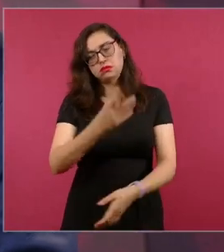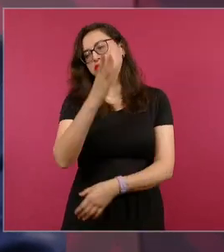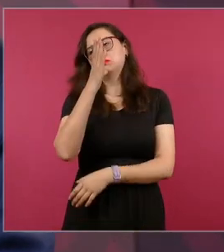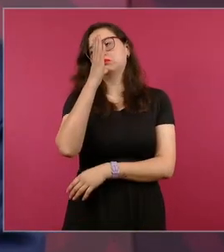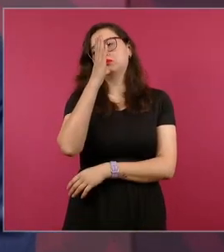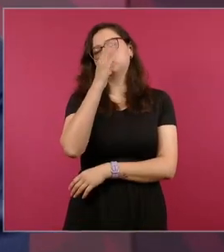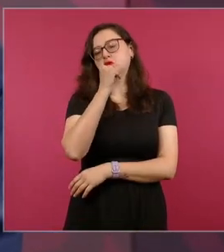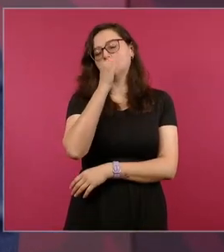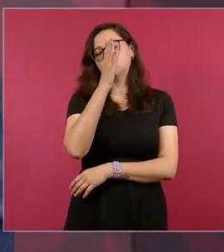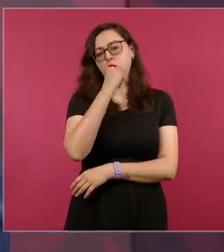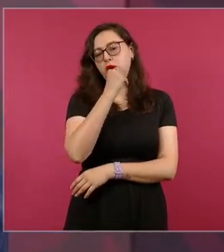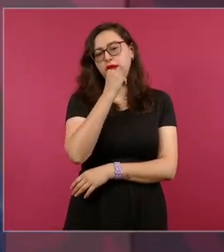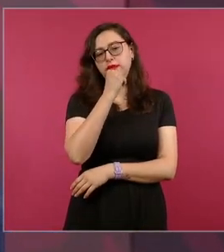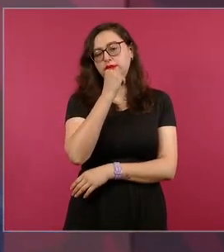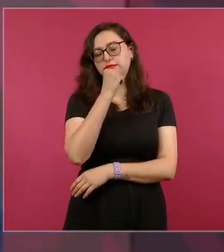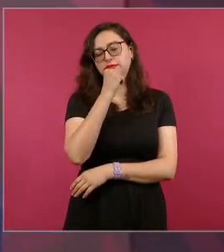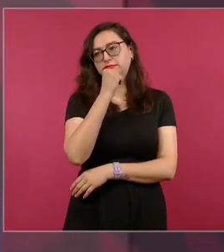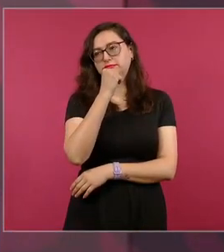hay fundamento.